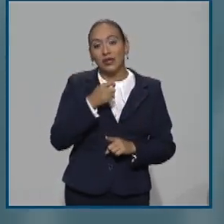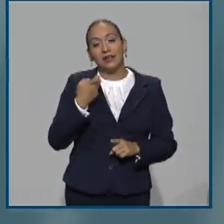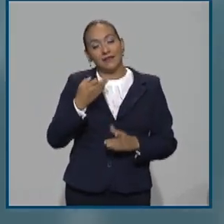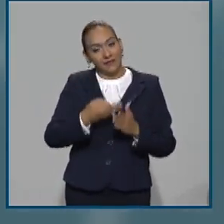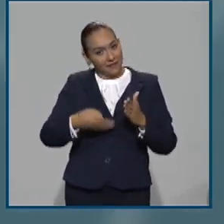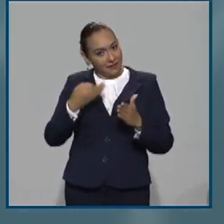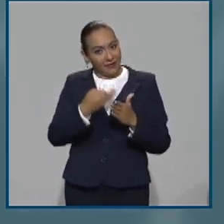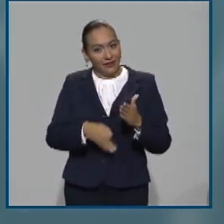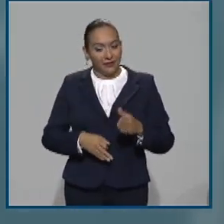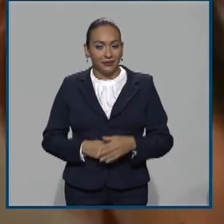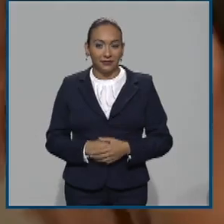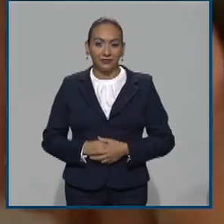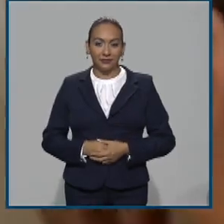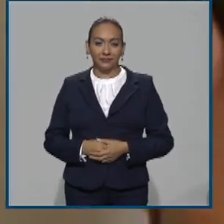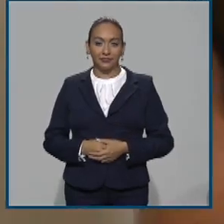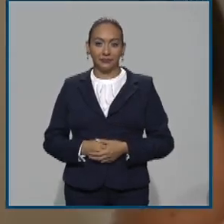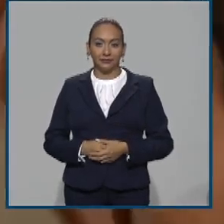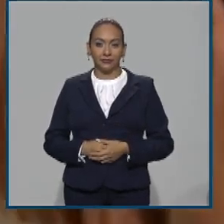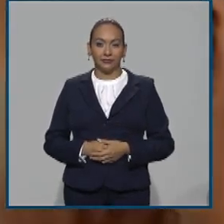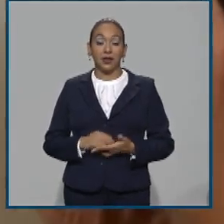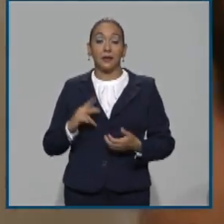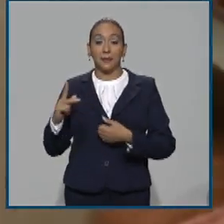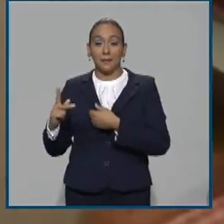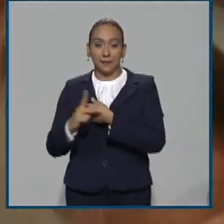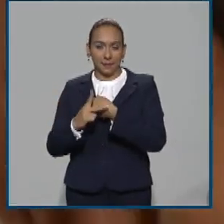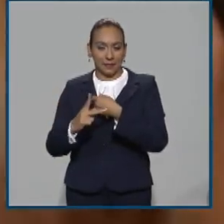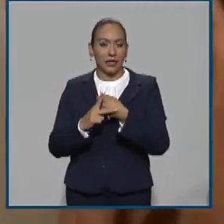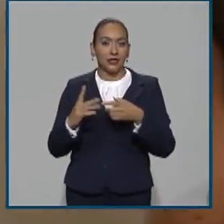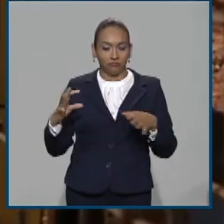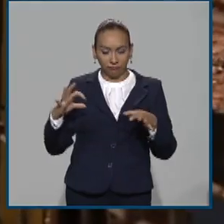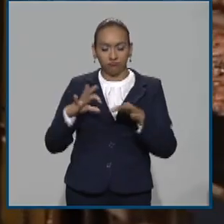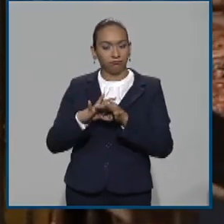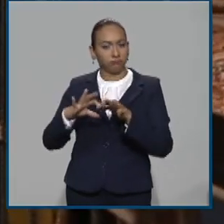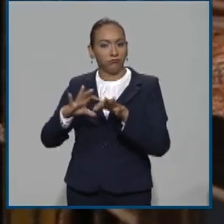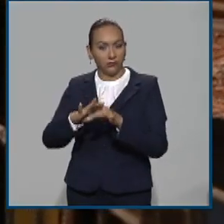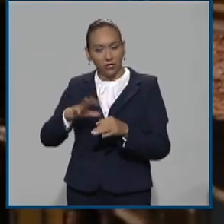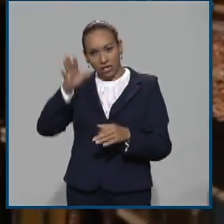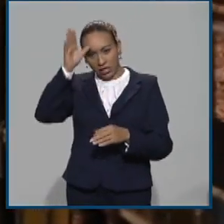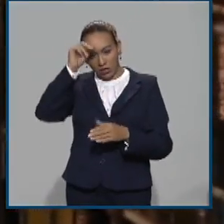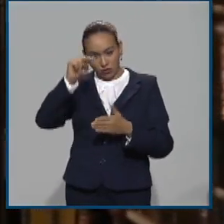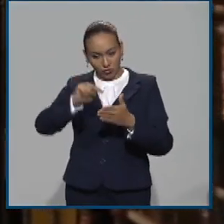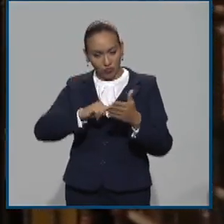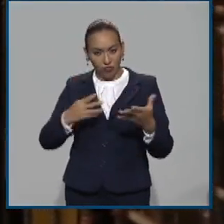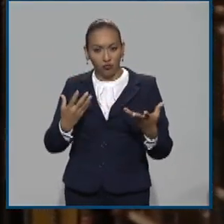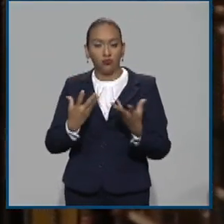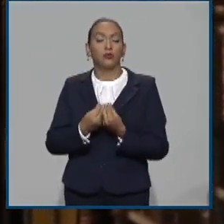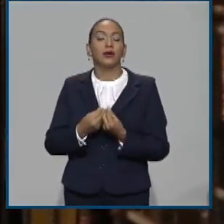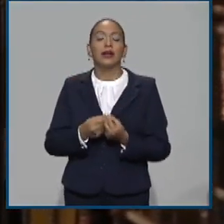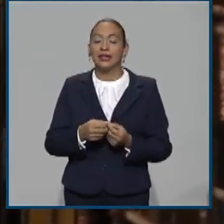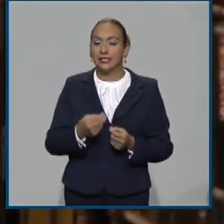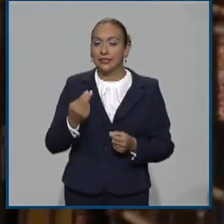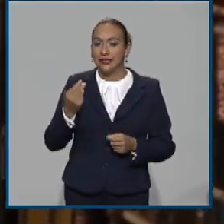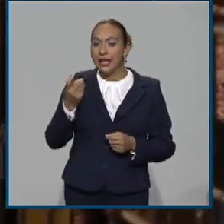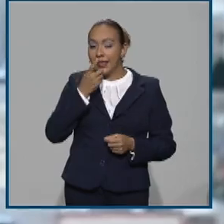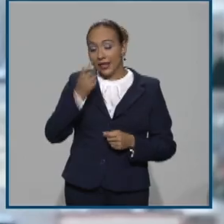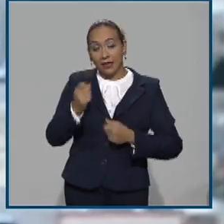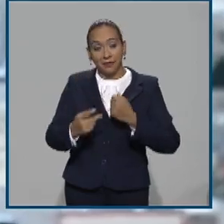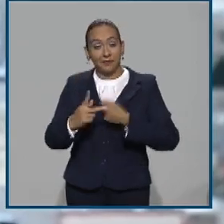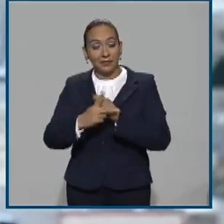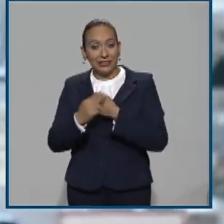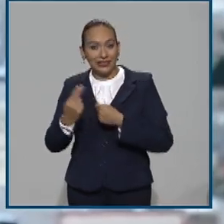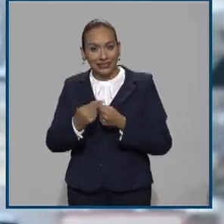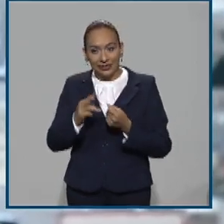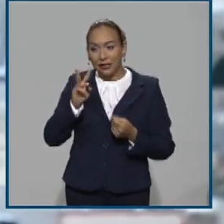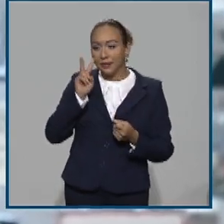alcanzarlo. Las naciones que se han adherido a este convenio deben establecer mecanismos que garanticen ingresos básicos